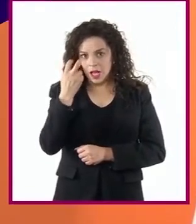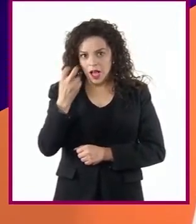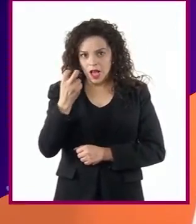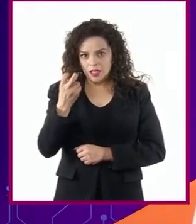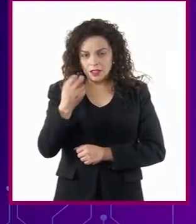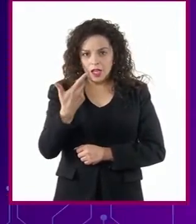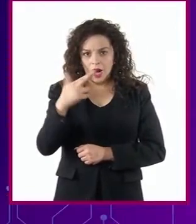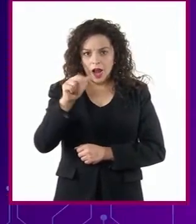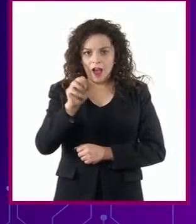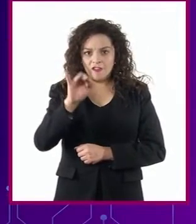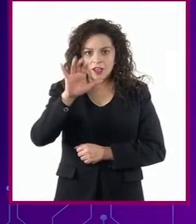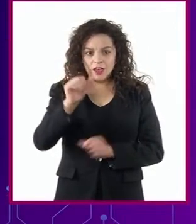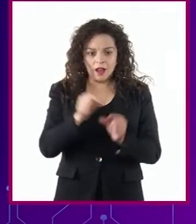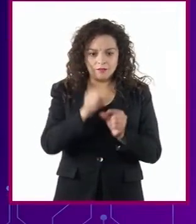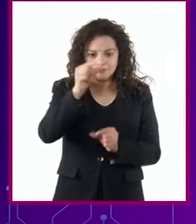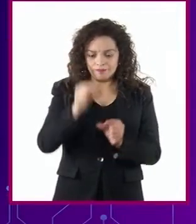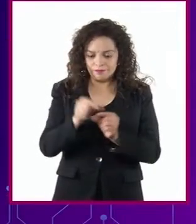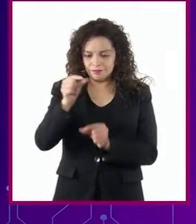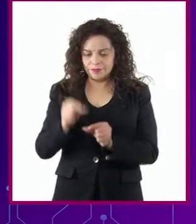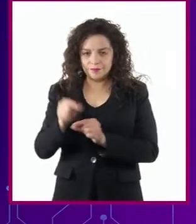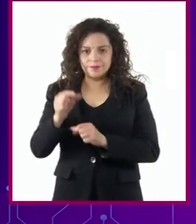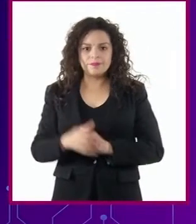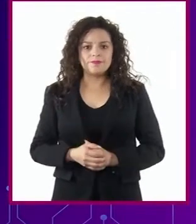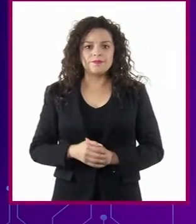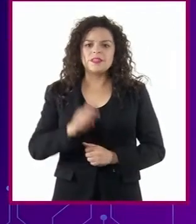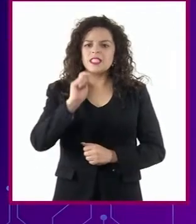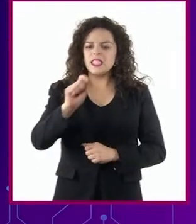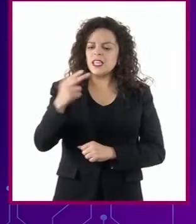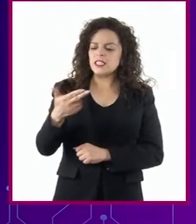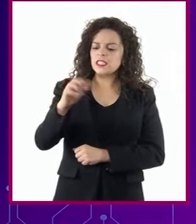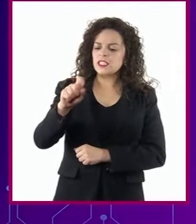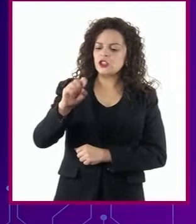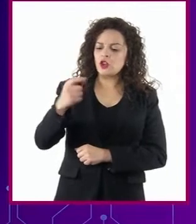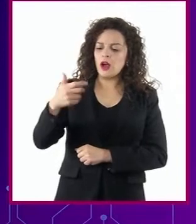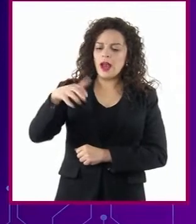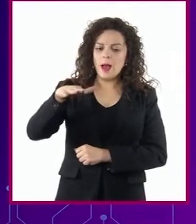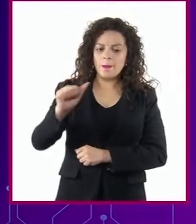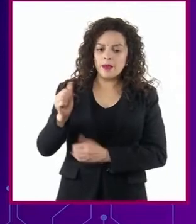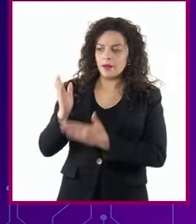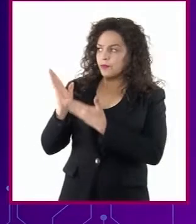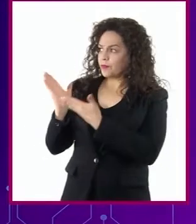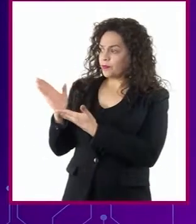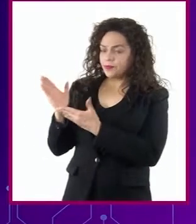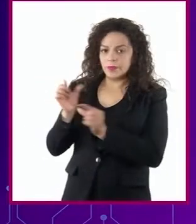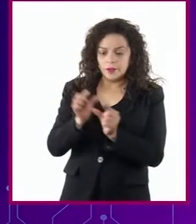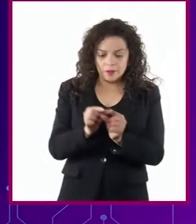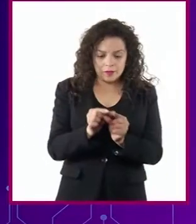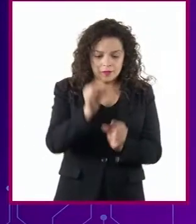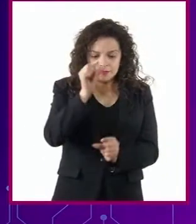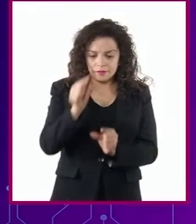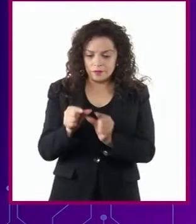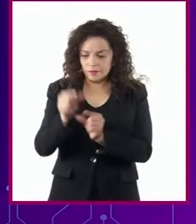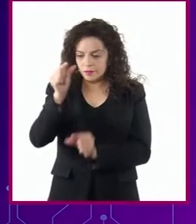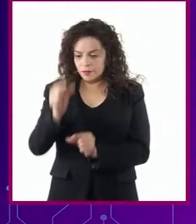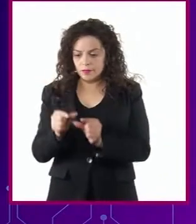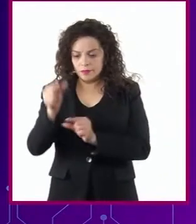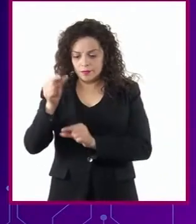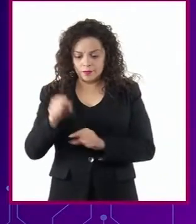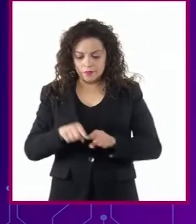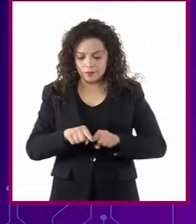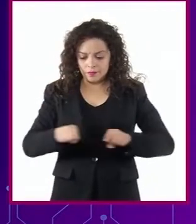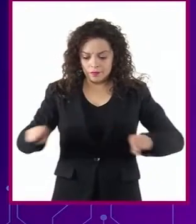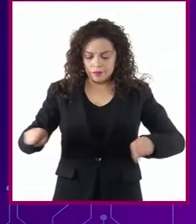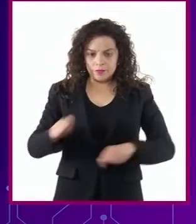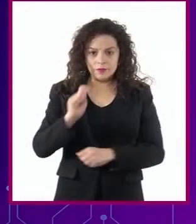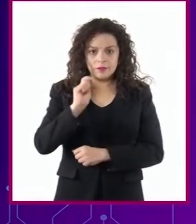gráfica. Un histograma es una gráfica que consiste en barras rectangulares que tienen sus bases sobre el eje